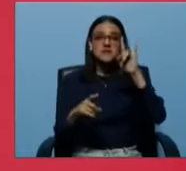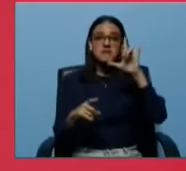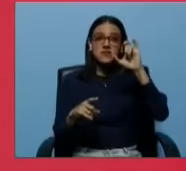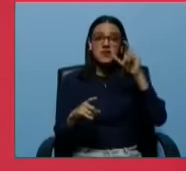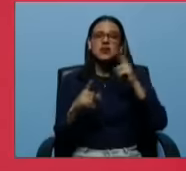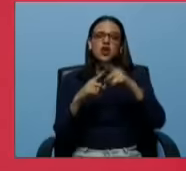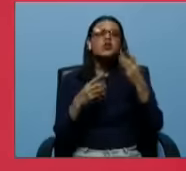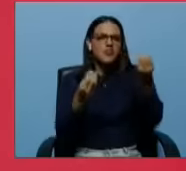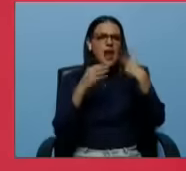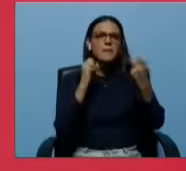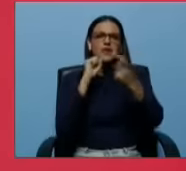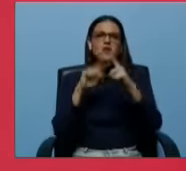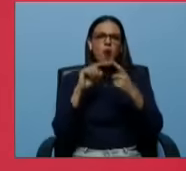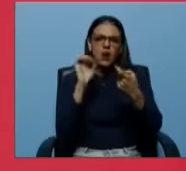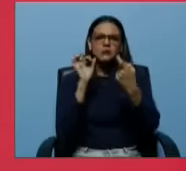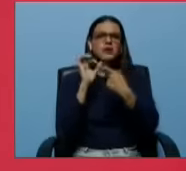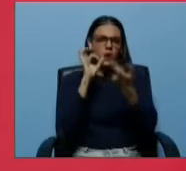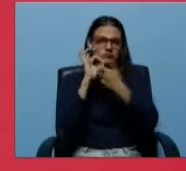les agradecería.